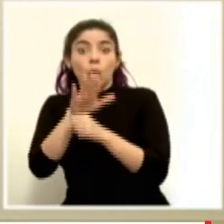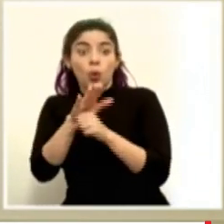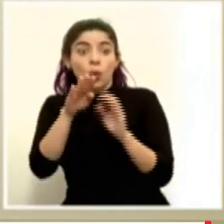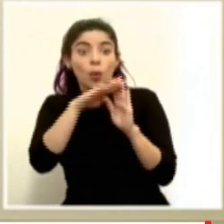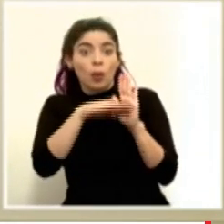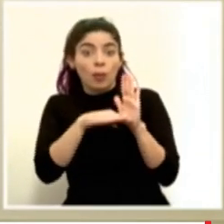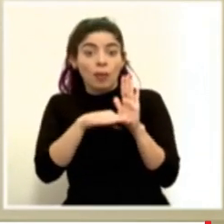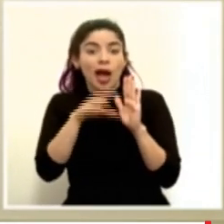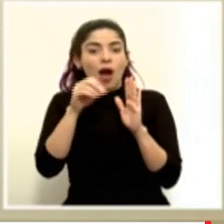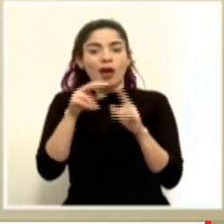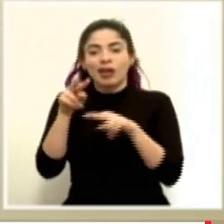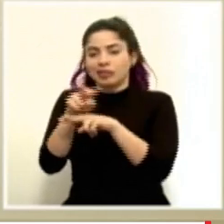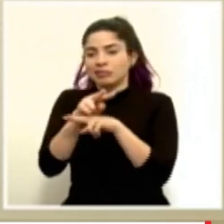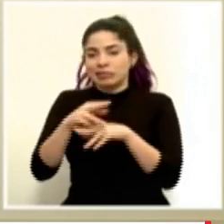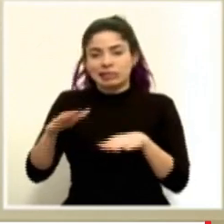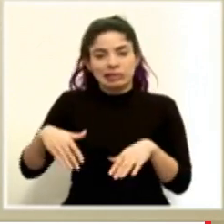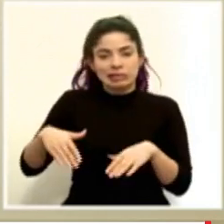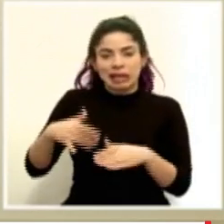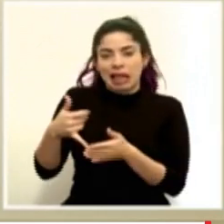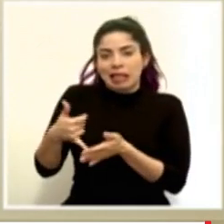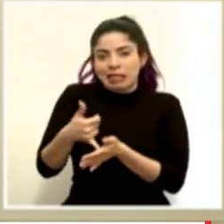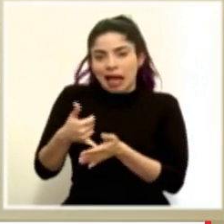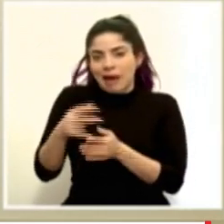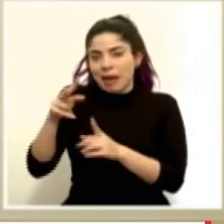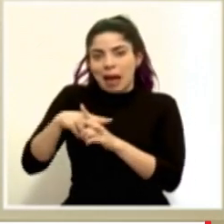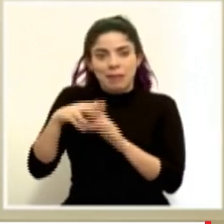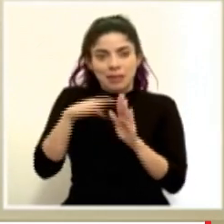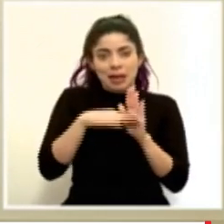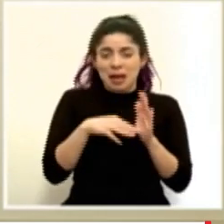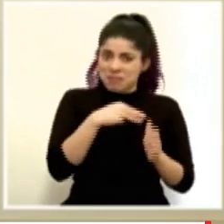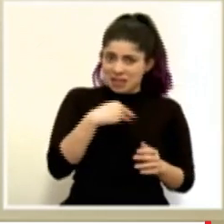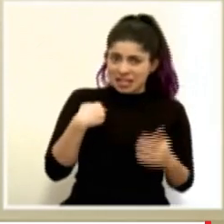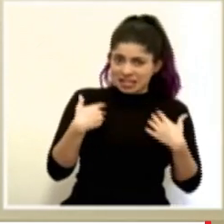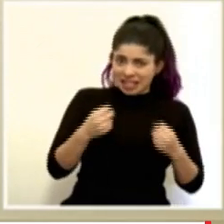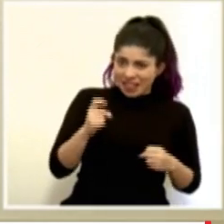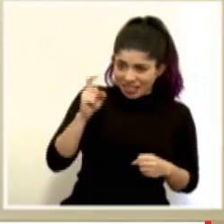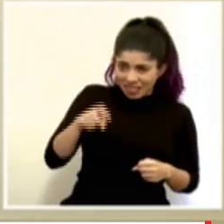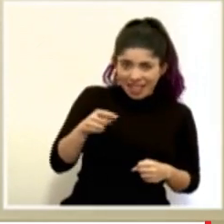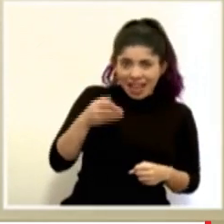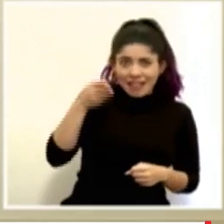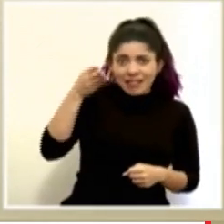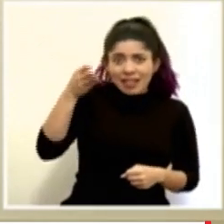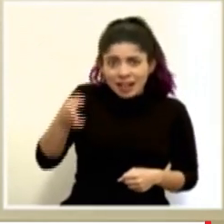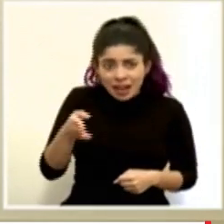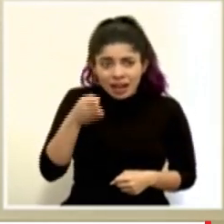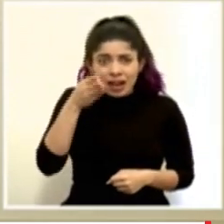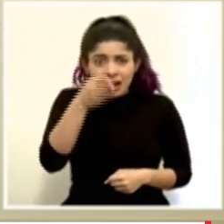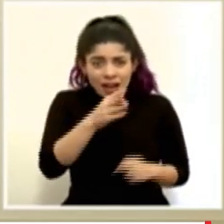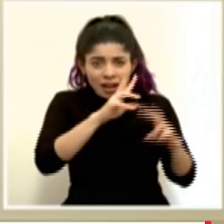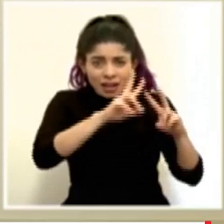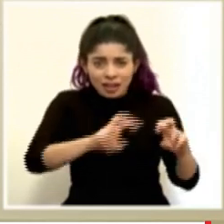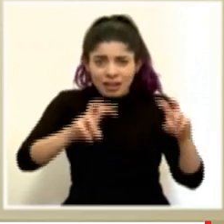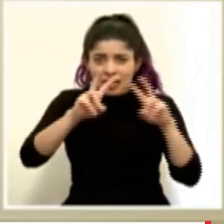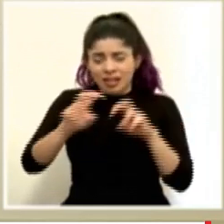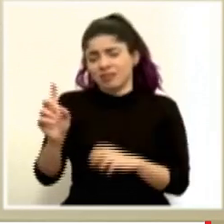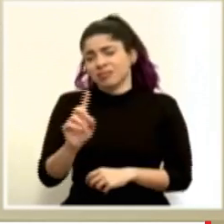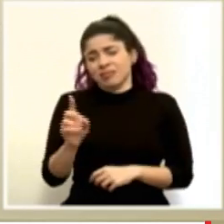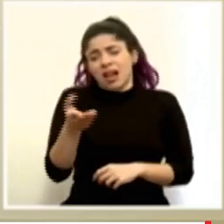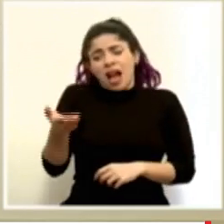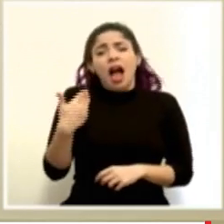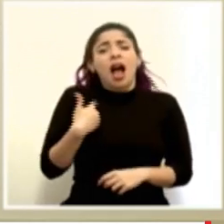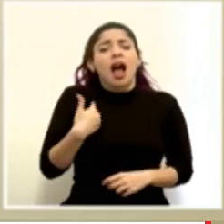débilmente o no son supervisados, y aquí es importante, no tiene que llegar el Ministerio de Salud, no tiene que llegar el rector de cada sector Aquí hay